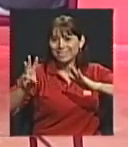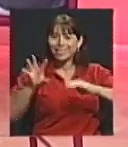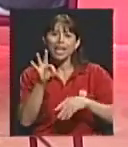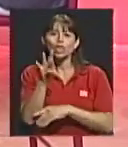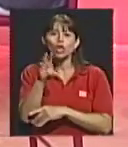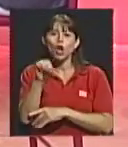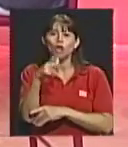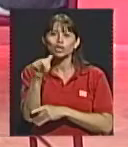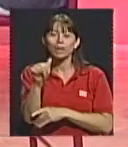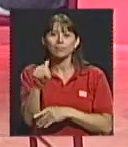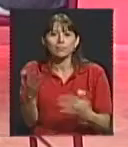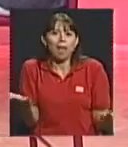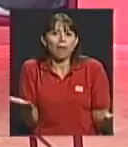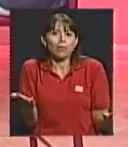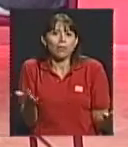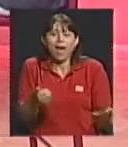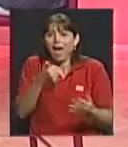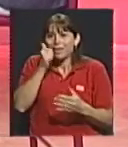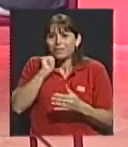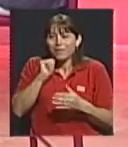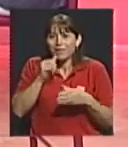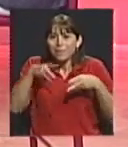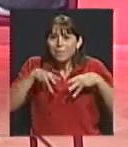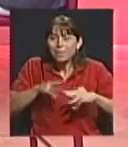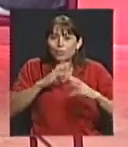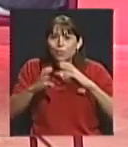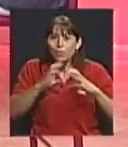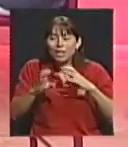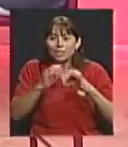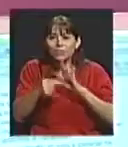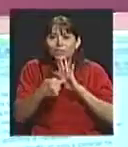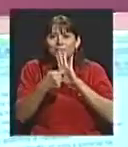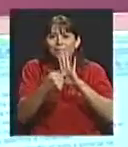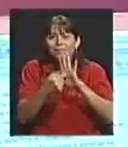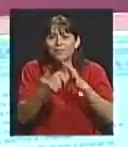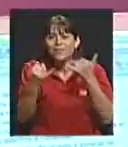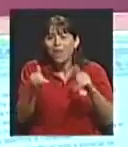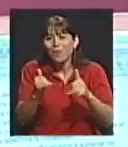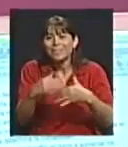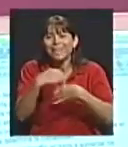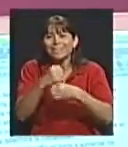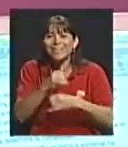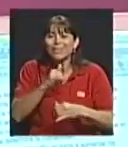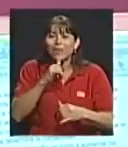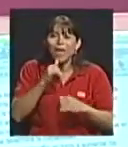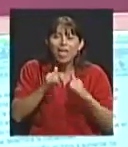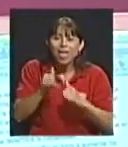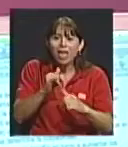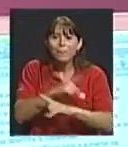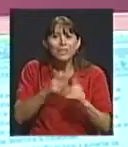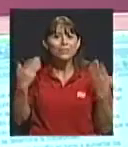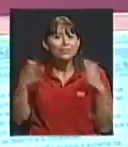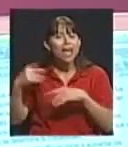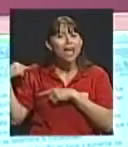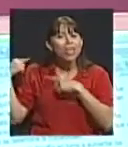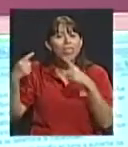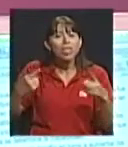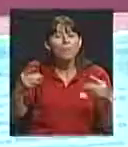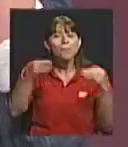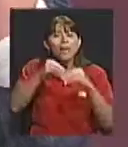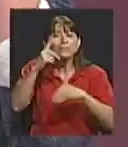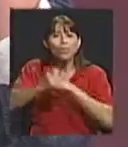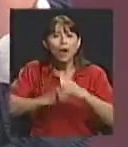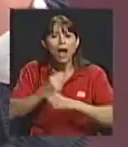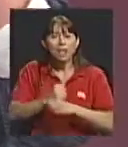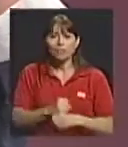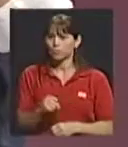y ayer informan los medios de comunicación colectiv que están presentando denuncias penales Pero ha pasado más de un año ha pasado más de un año y se han hecho